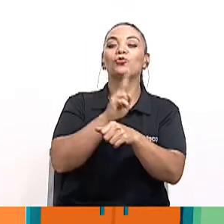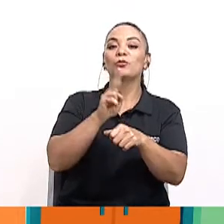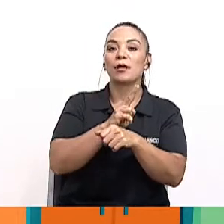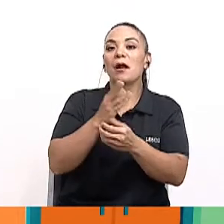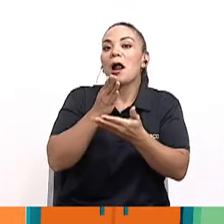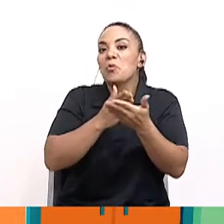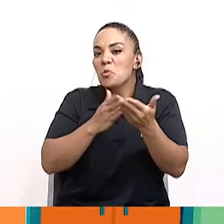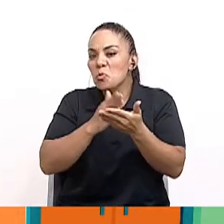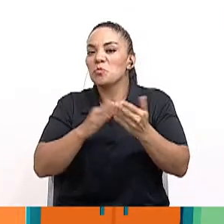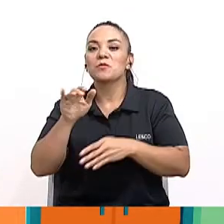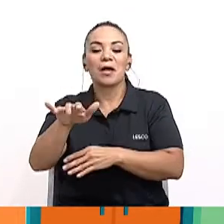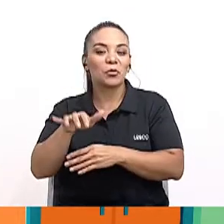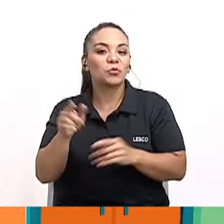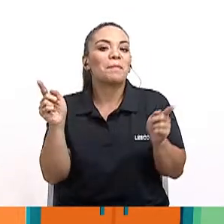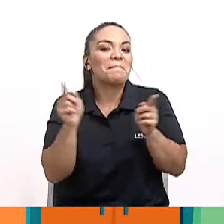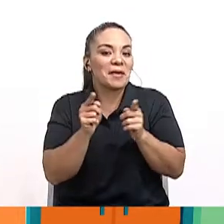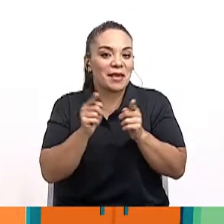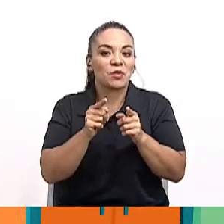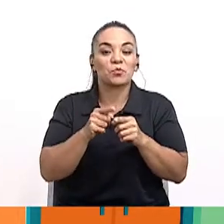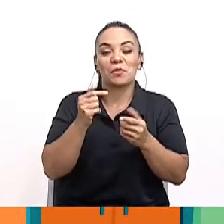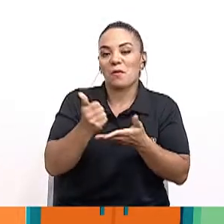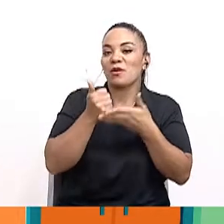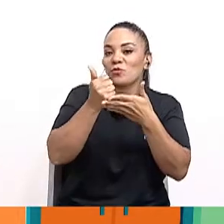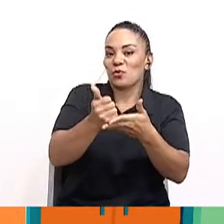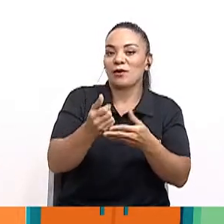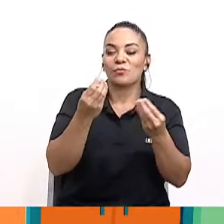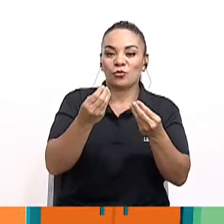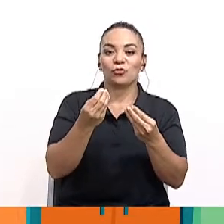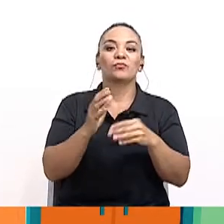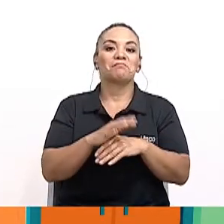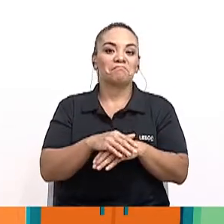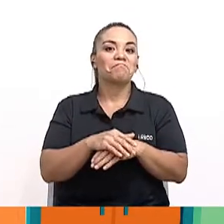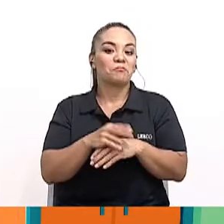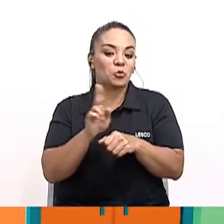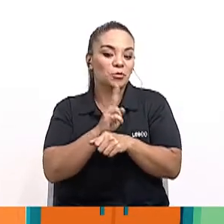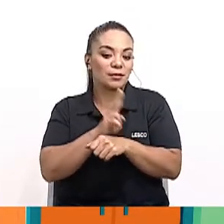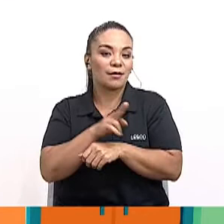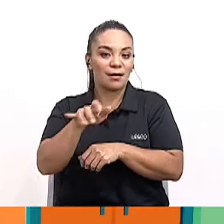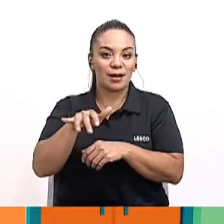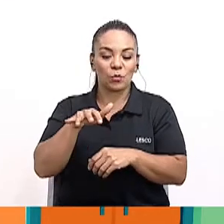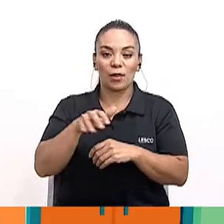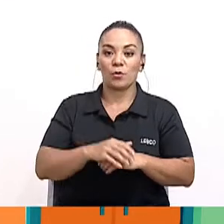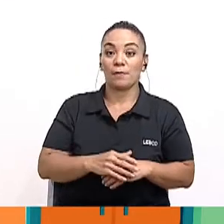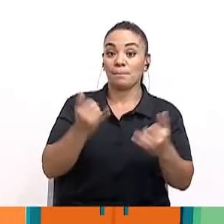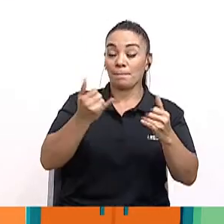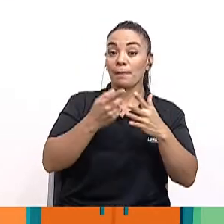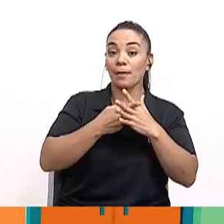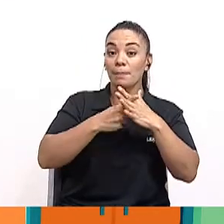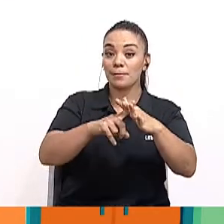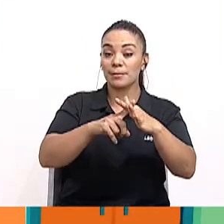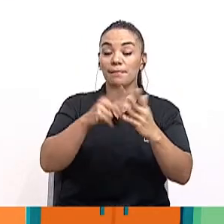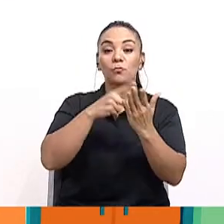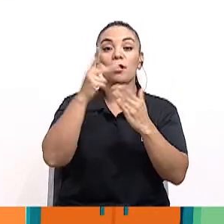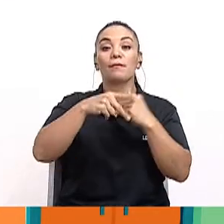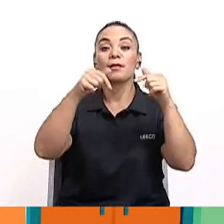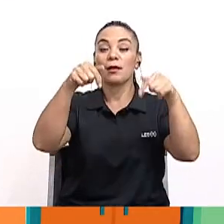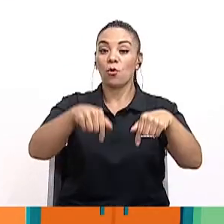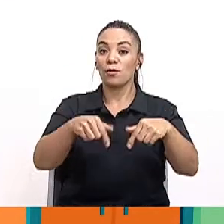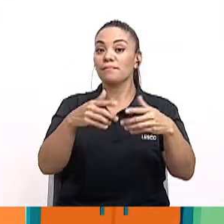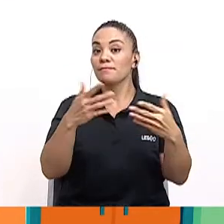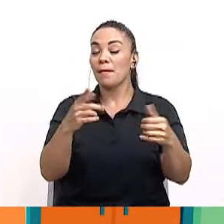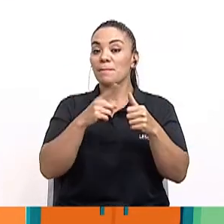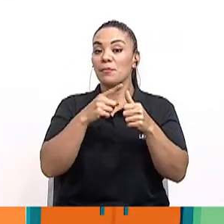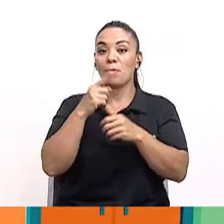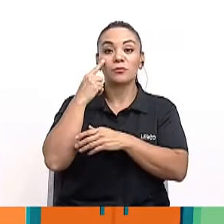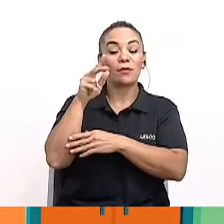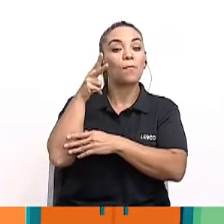cálculos pequeños, pero que les puede servir un poco hacerlos con la calculadora. Vamos a comenzar el programa de hoy con una pequeña cápsula